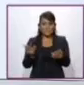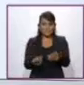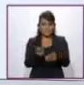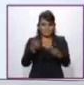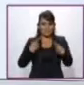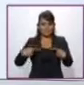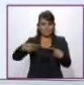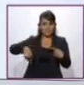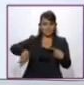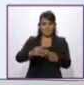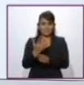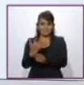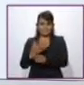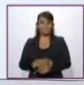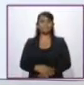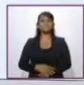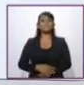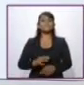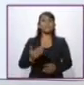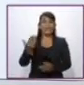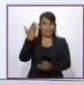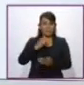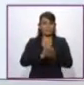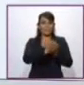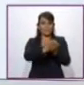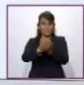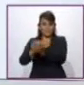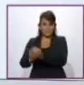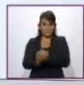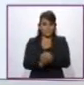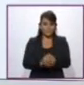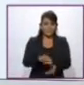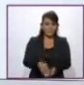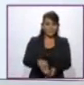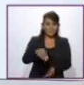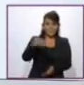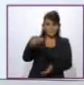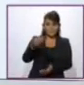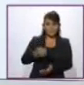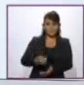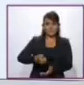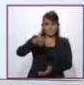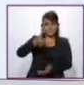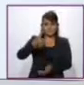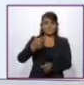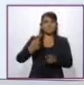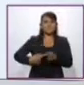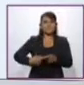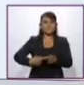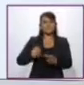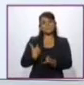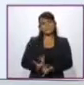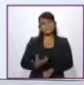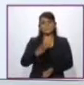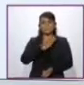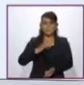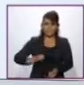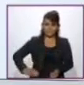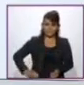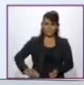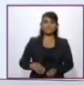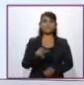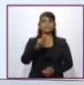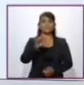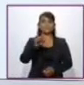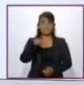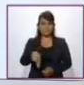ciudadanía. El primero en participar, según el sorteo que se llevó a cabo apenas hace unas 2 horas, es el candidato del Partido Acción Nacional y